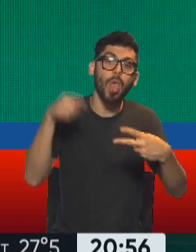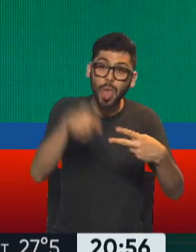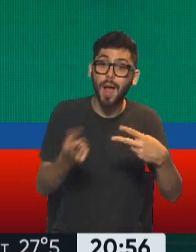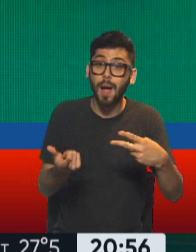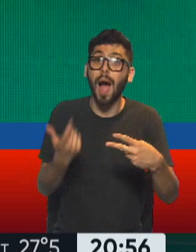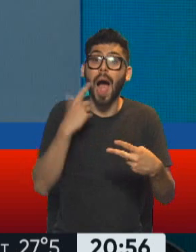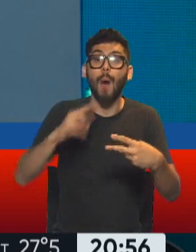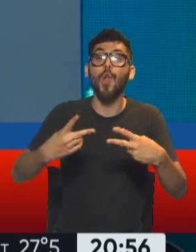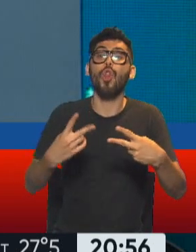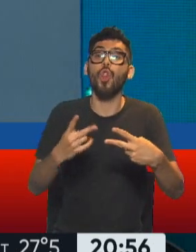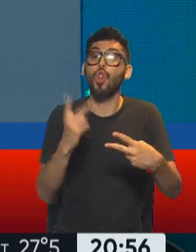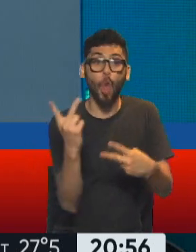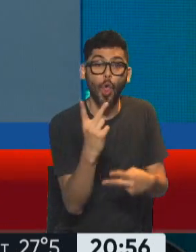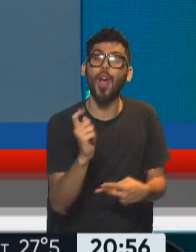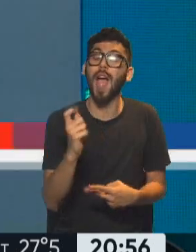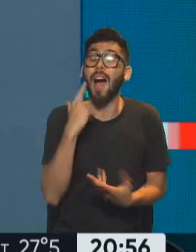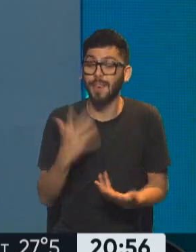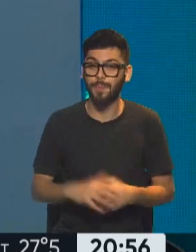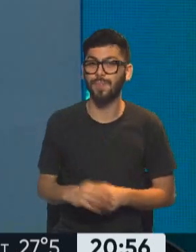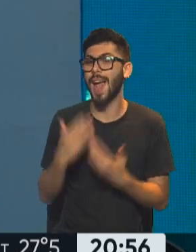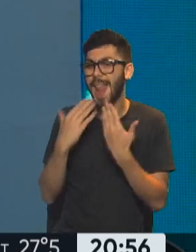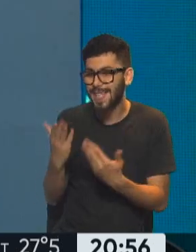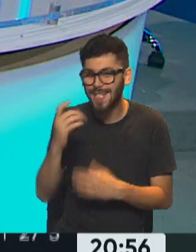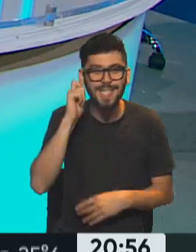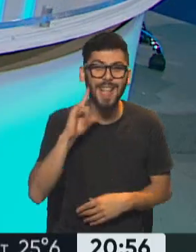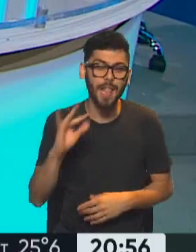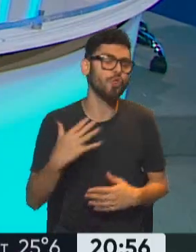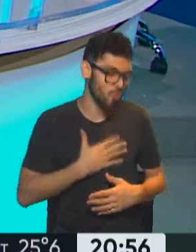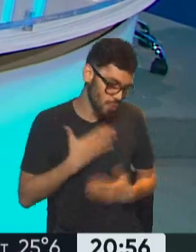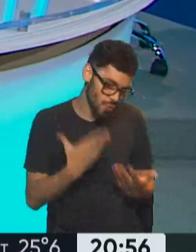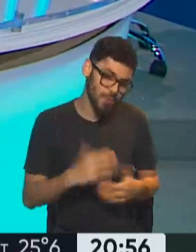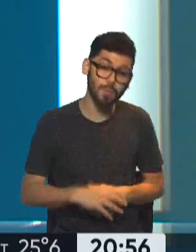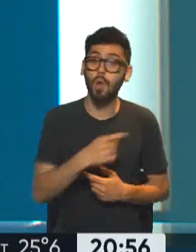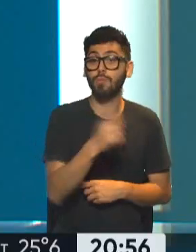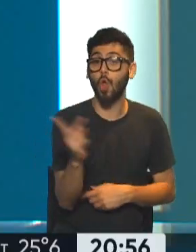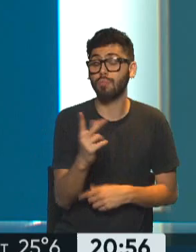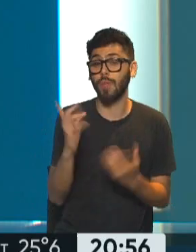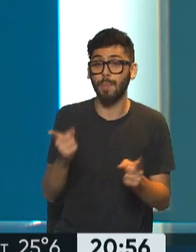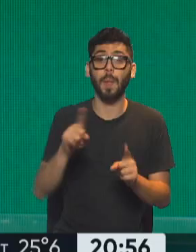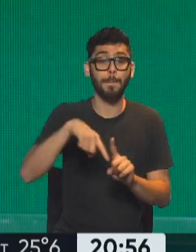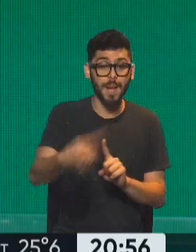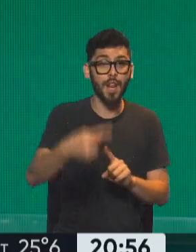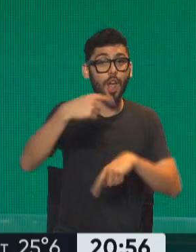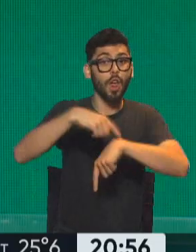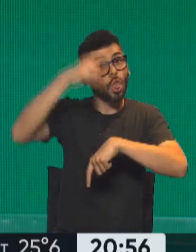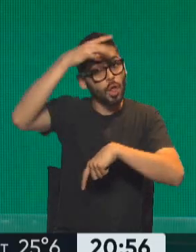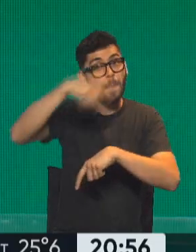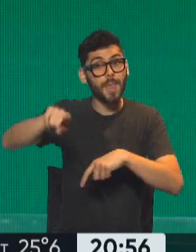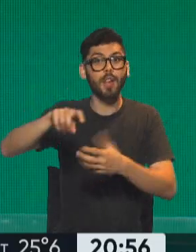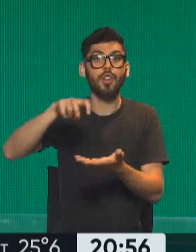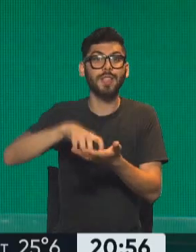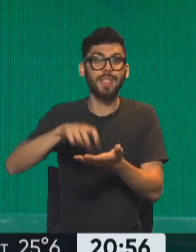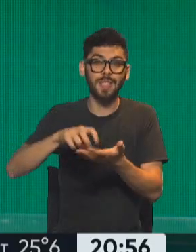un placer fue tenerte con nosotros o valdo como siempre estefanía me habla raúl a ustedes mañana 12 y 30 noticiero internacional